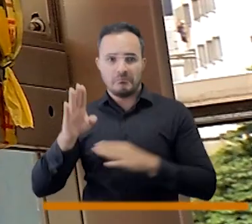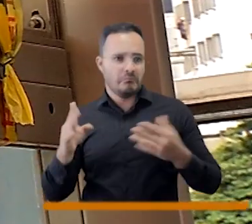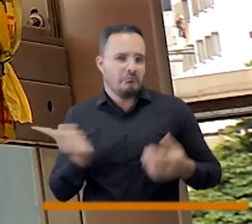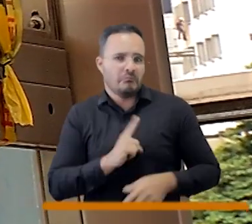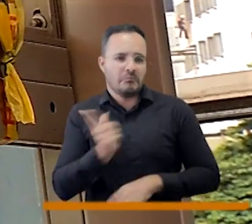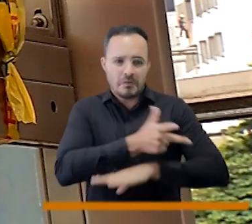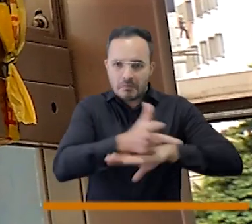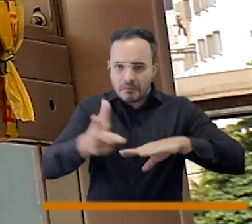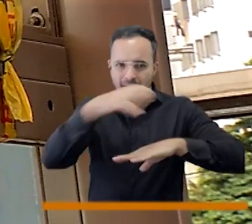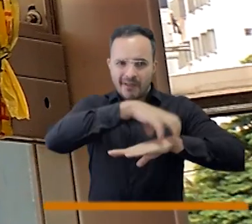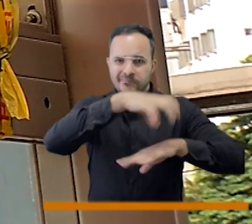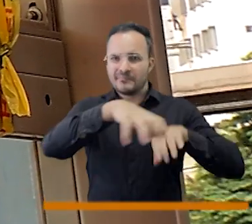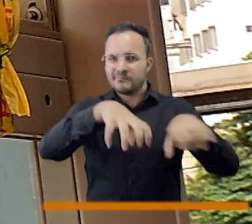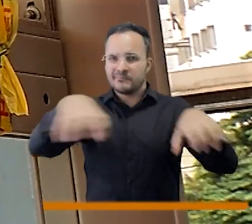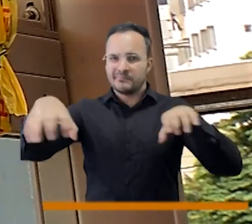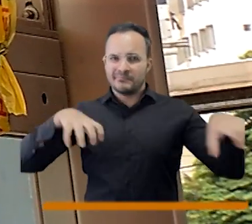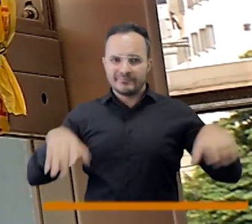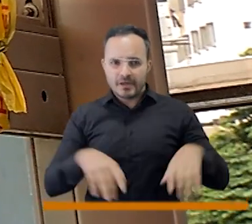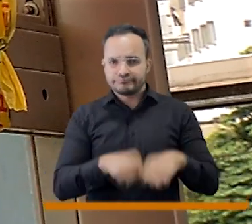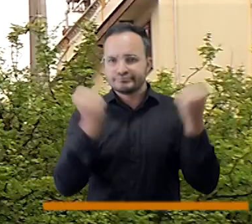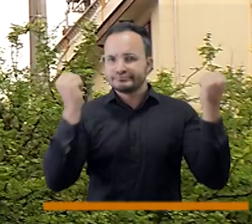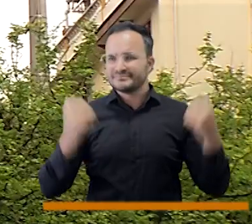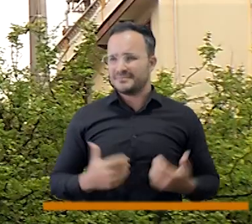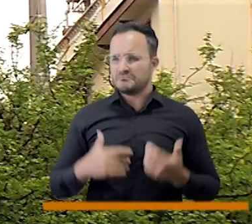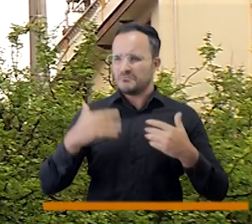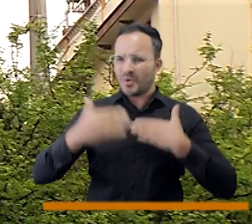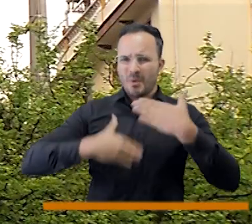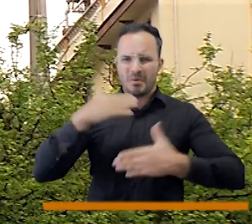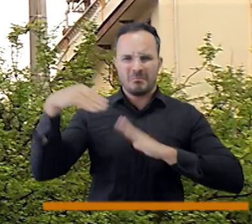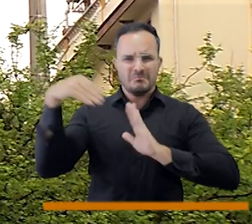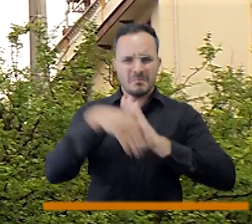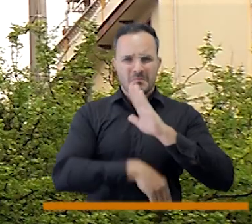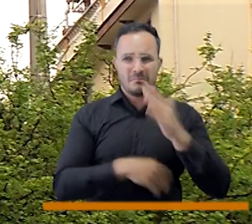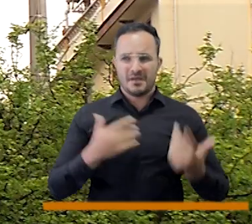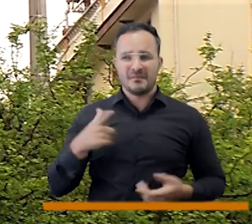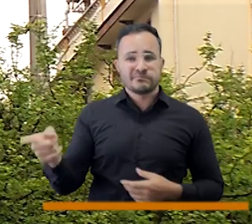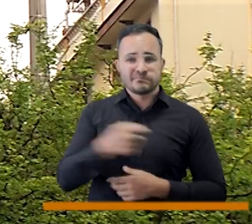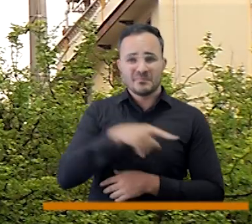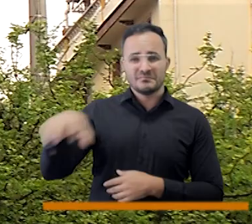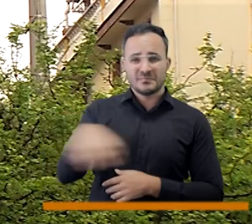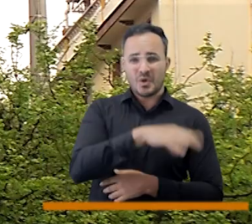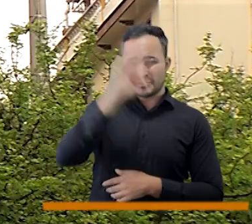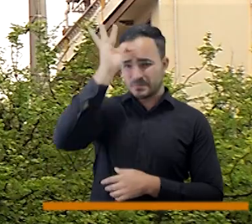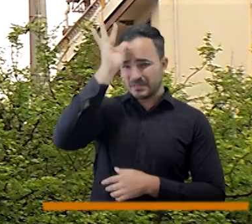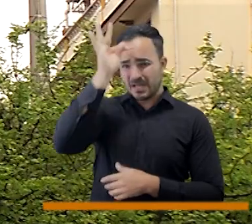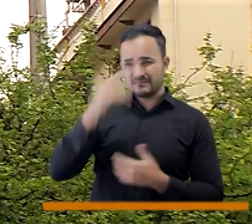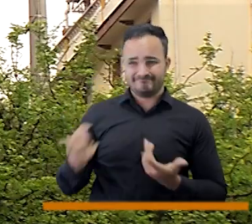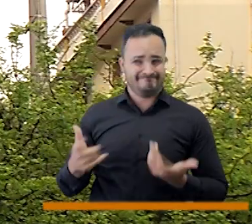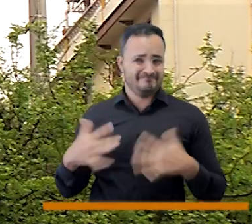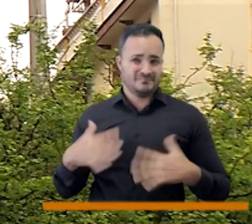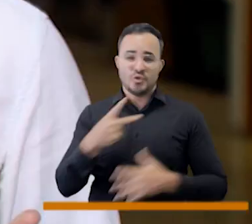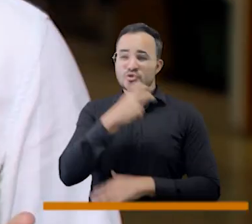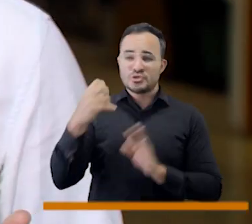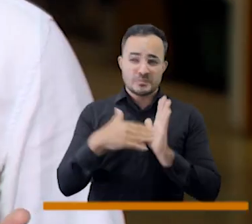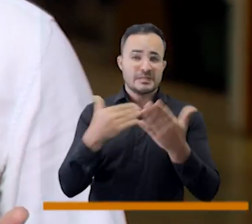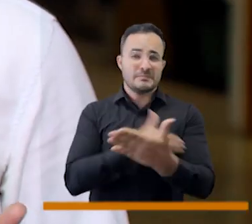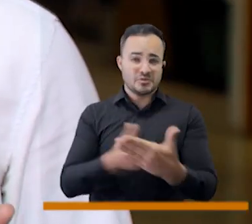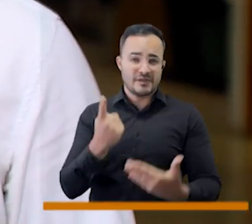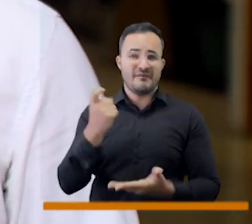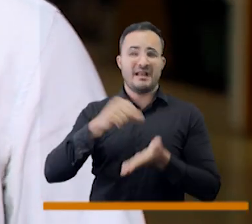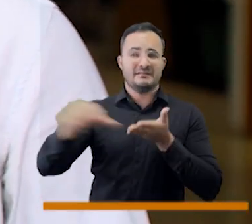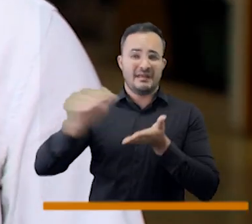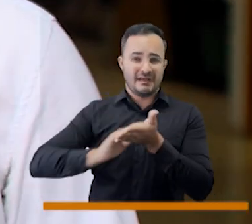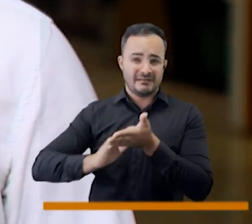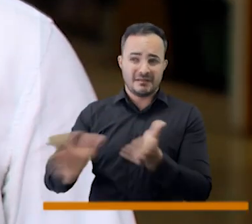Encicla, seguimos viendo cómo se caen a pedazos la infraestructura de nuestra ciudad, los centros de Metrosalud que tienen un déficit de infraestructura de más de 200 mil millones de